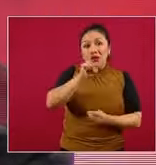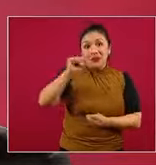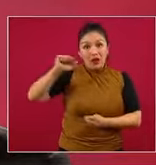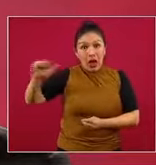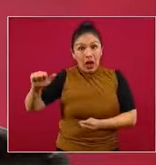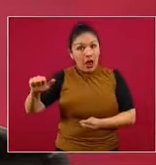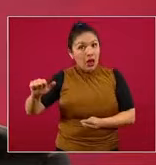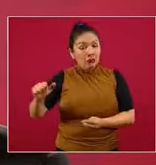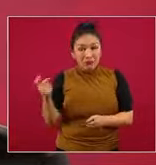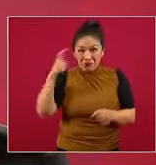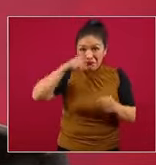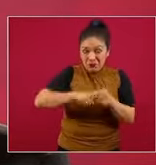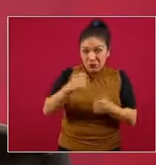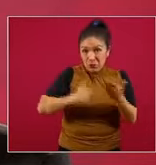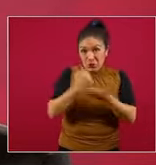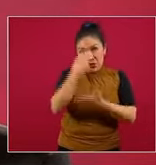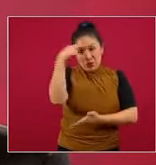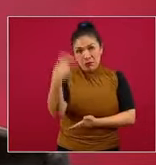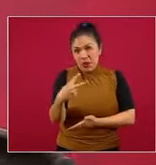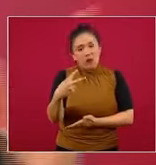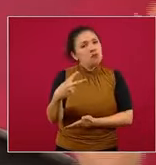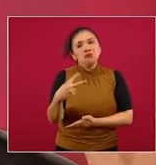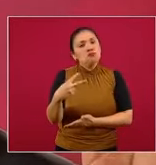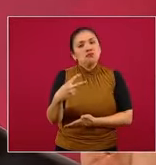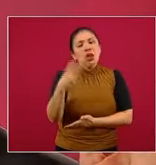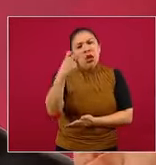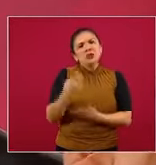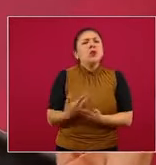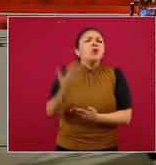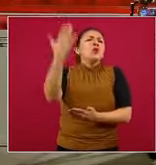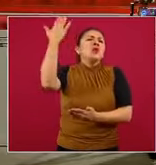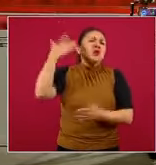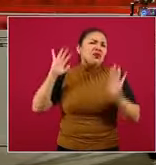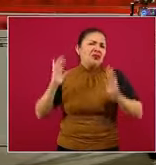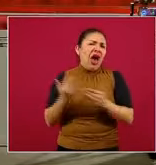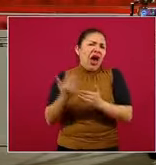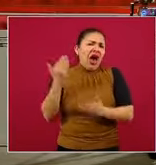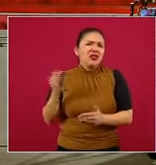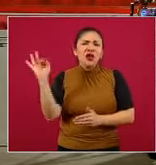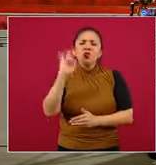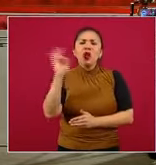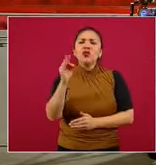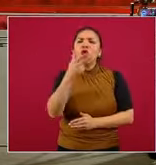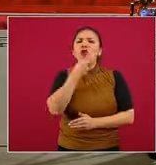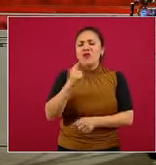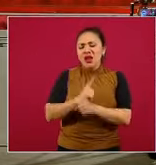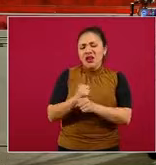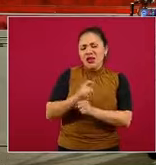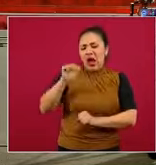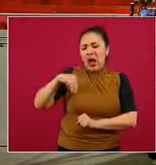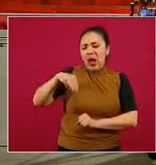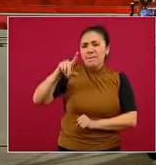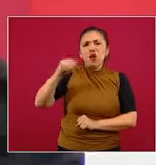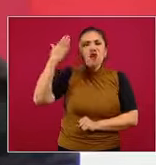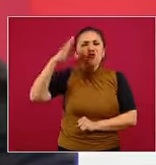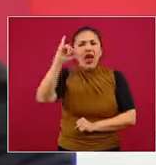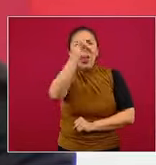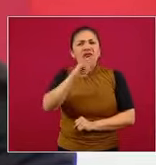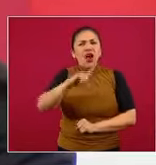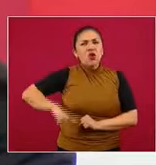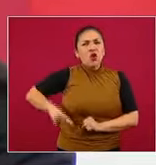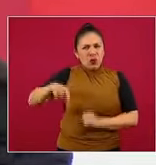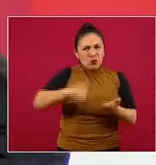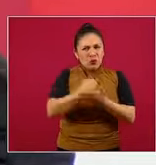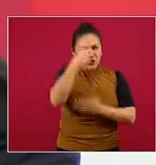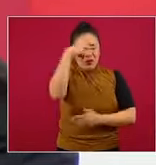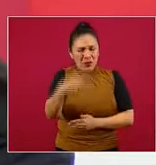de Salud de la Ciudad de México. Esto viene de tiempo atrás, cuando el licenciado López Obrador fue jefe de gobierno de la Ciudad de